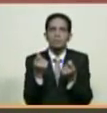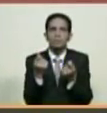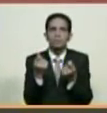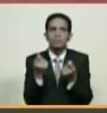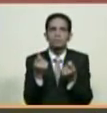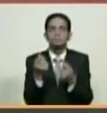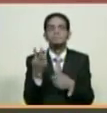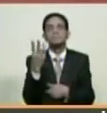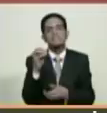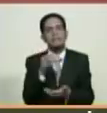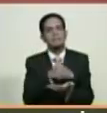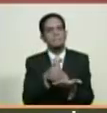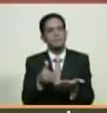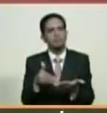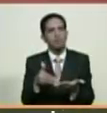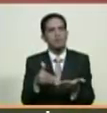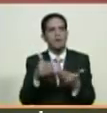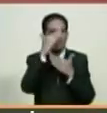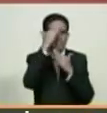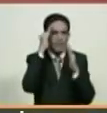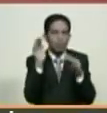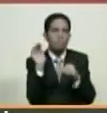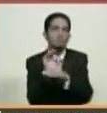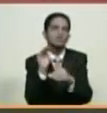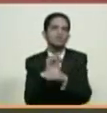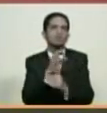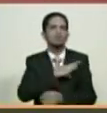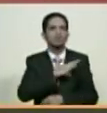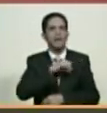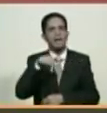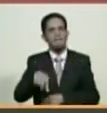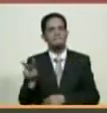30 millones de venezolanas y venezolanos que aquí convivimos. Muchísimas gracias.